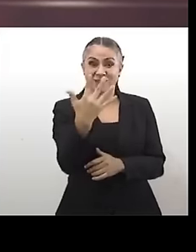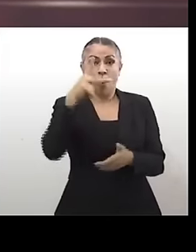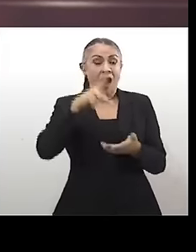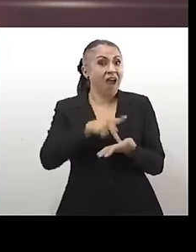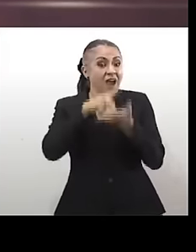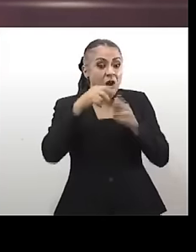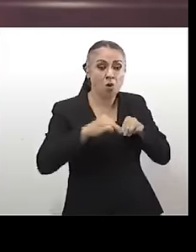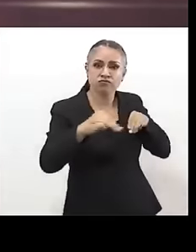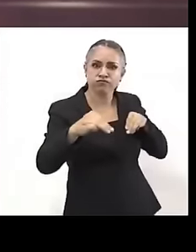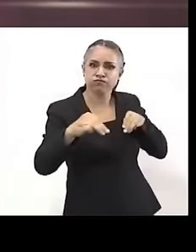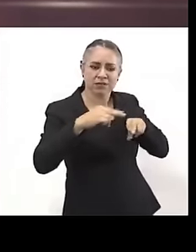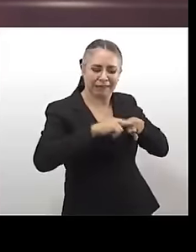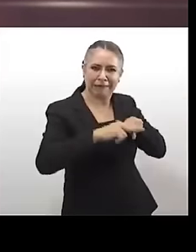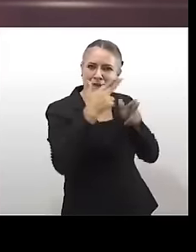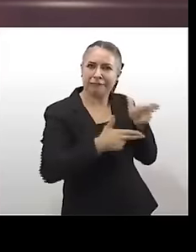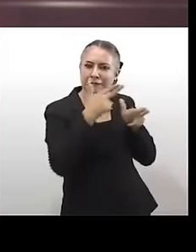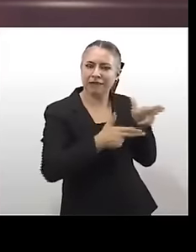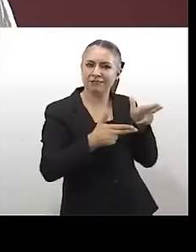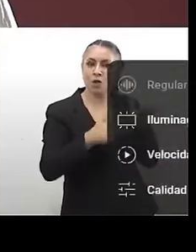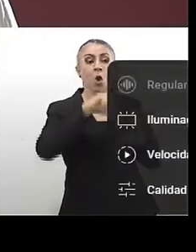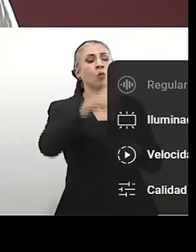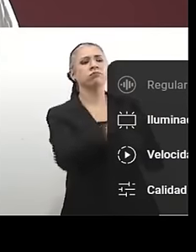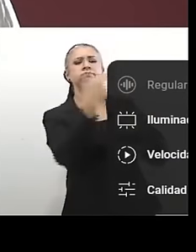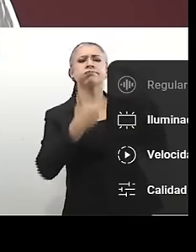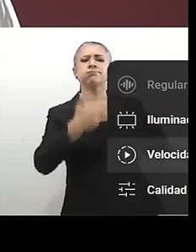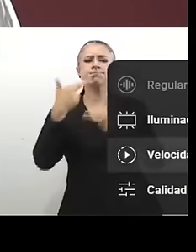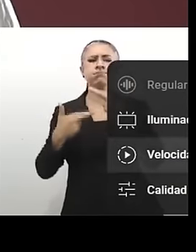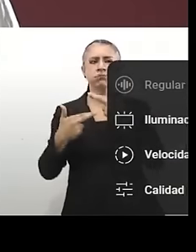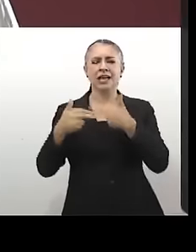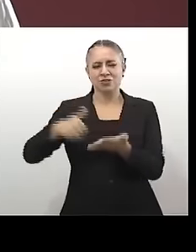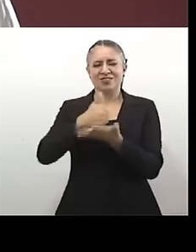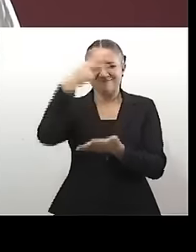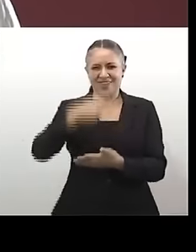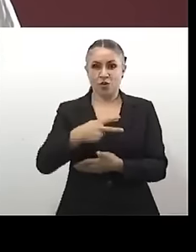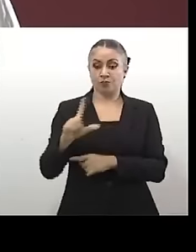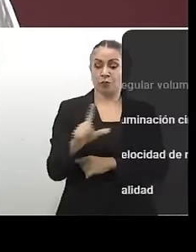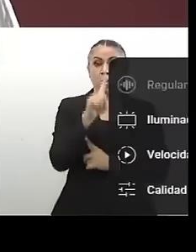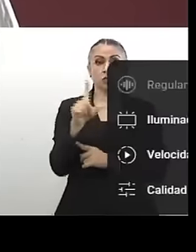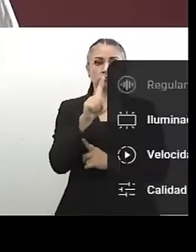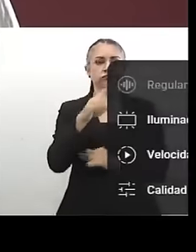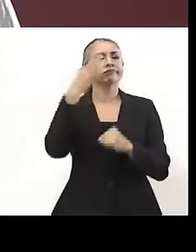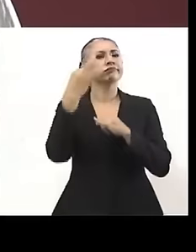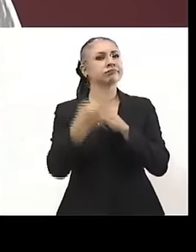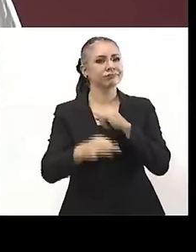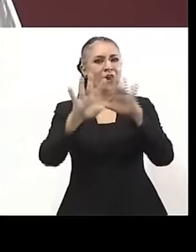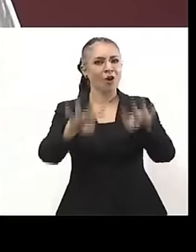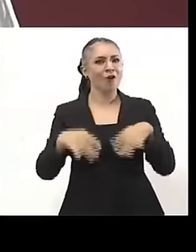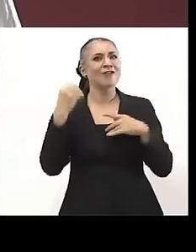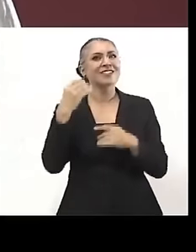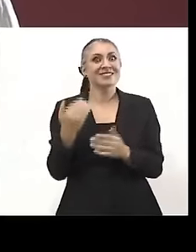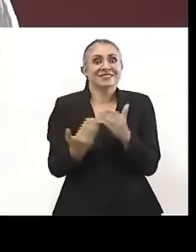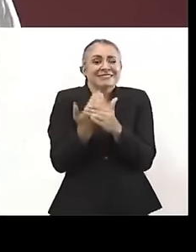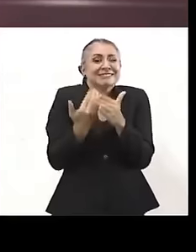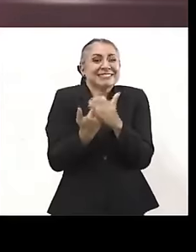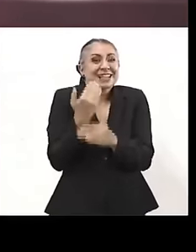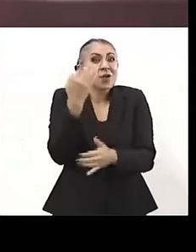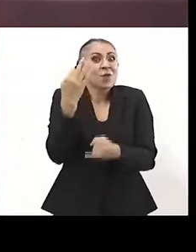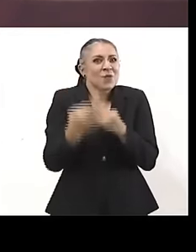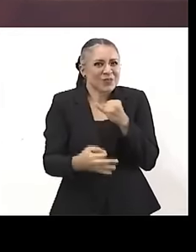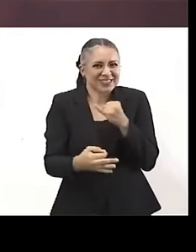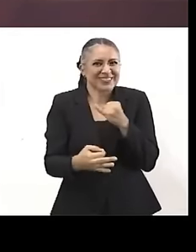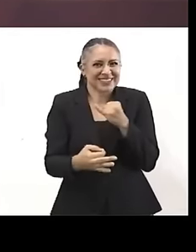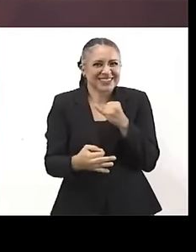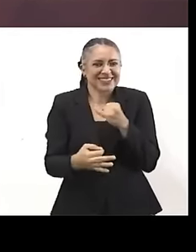regresamos a la Ciudad de México el lunes ya es la última conferencia mañanera en lo que